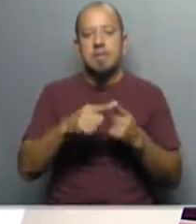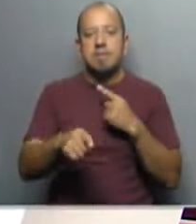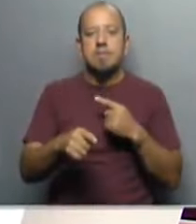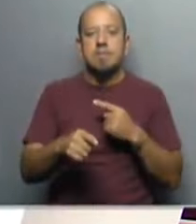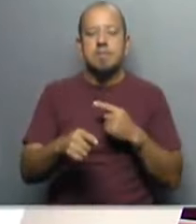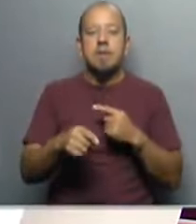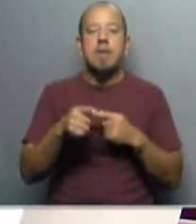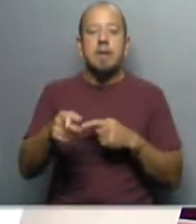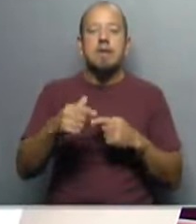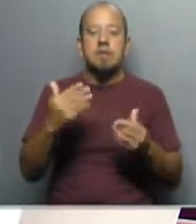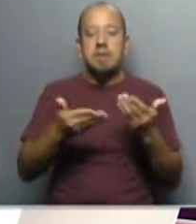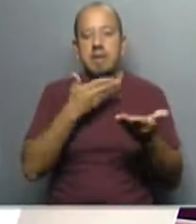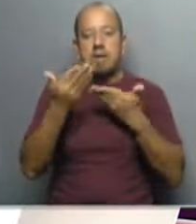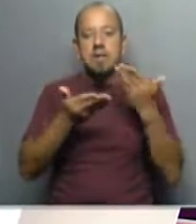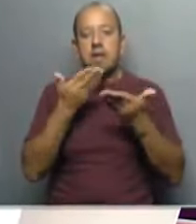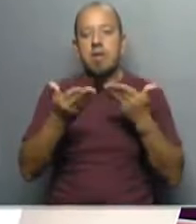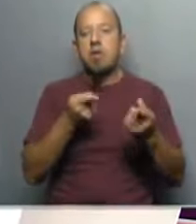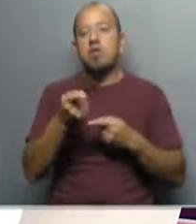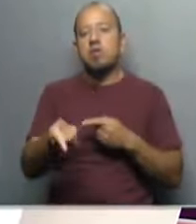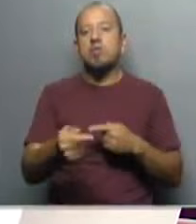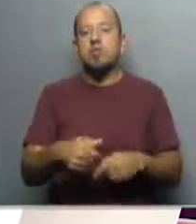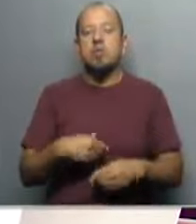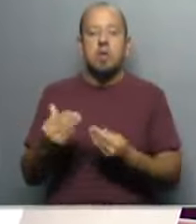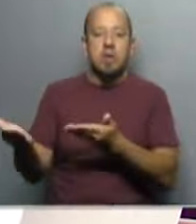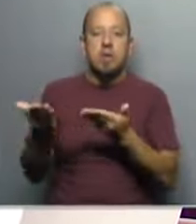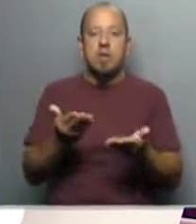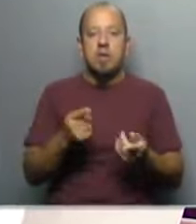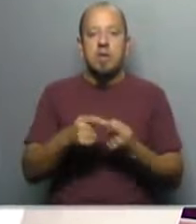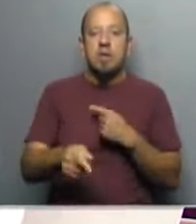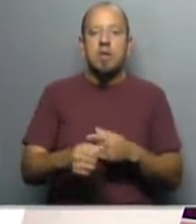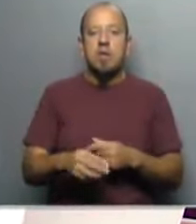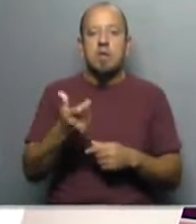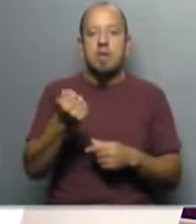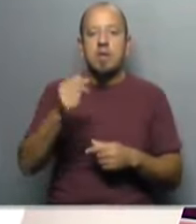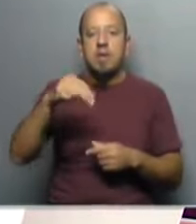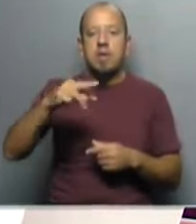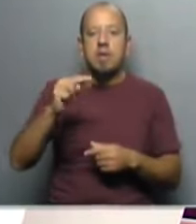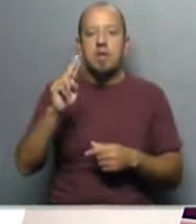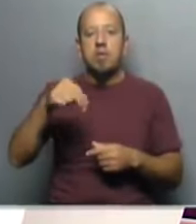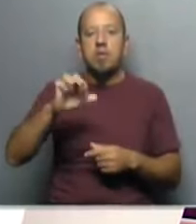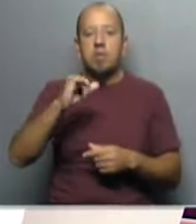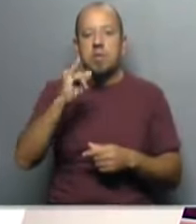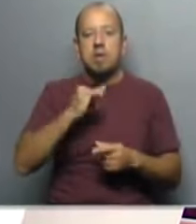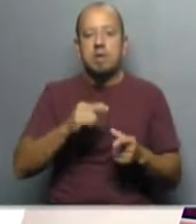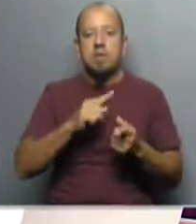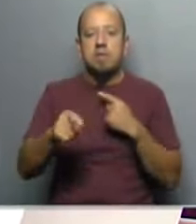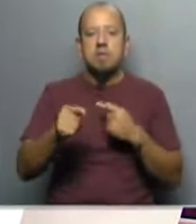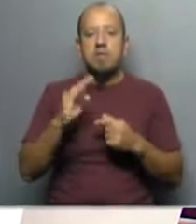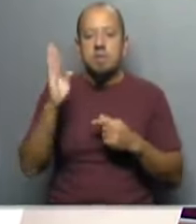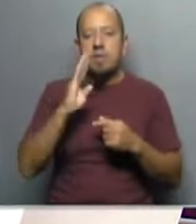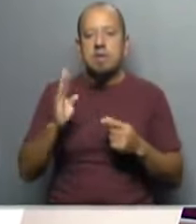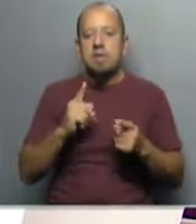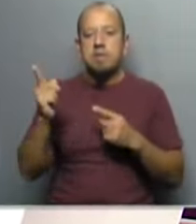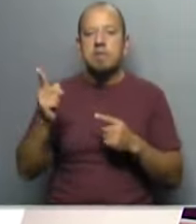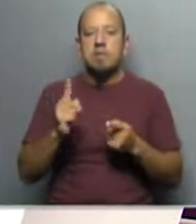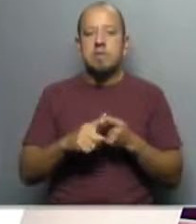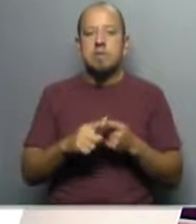Evangelio según mi jardinero y que además tiene como invitado a Arnaldo Antunes, ex Titás, banda brasileña de rock